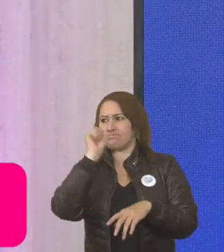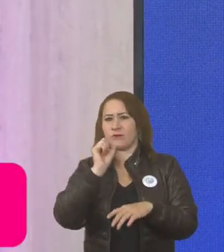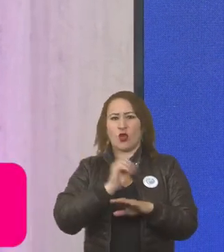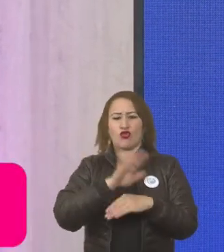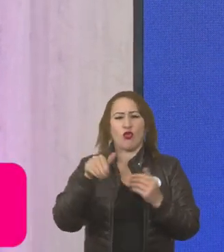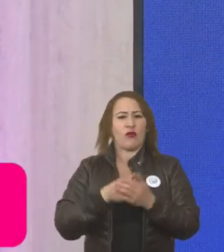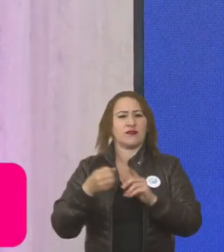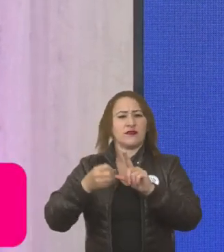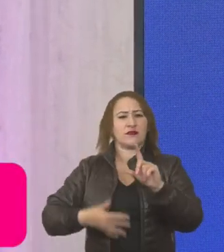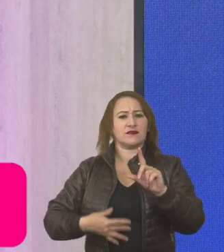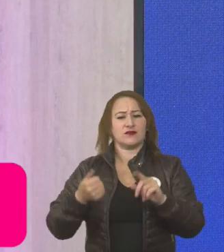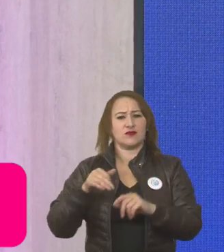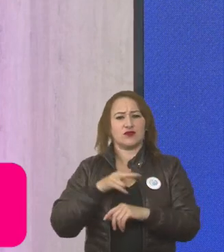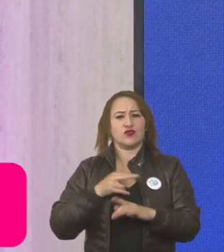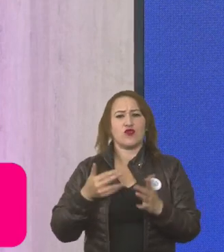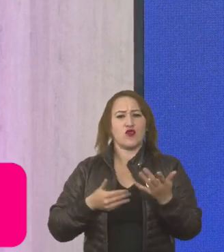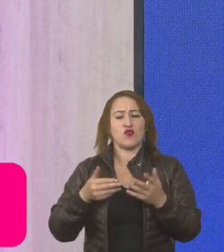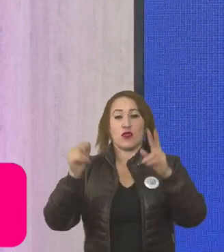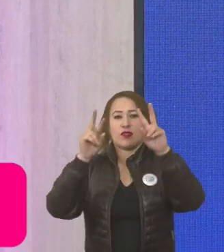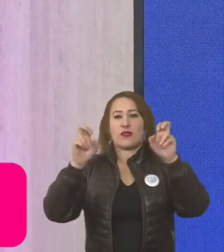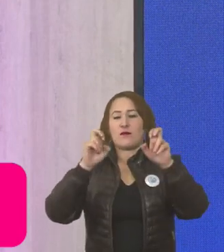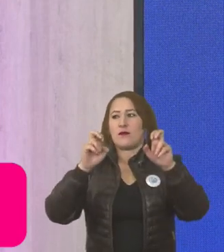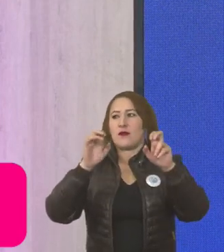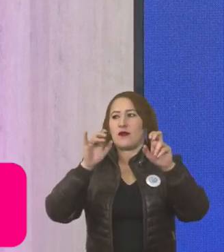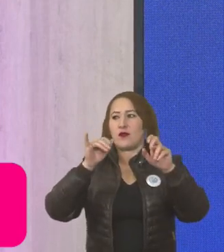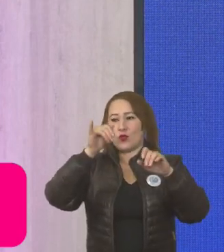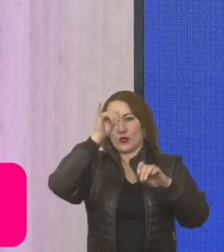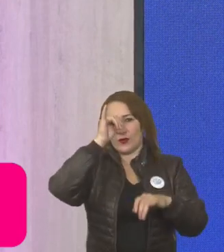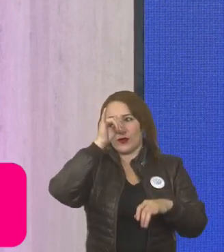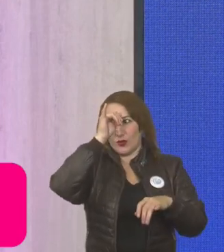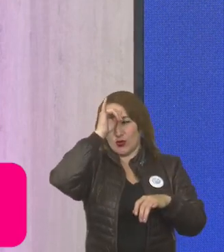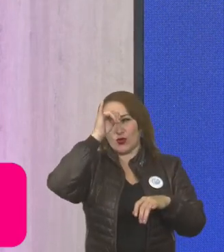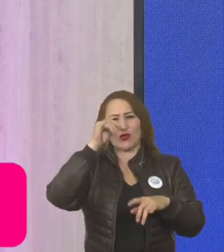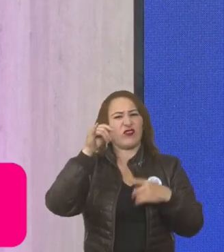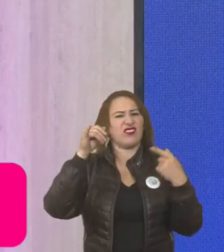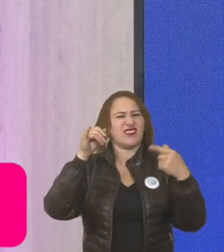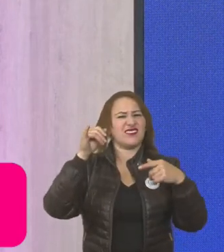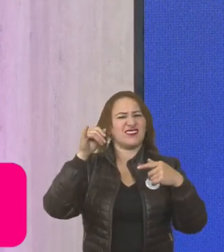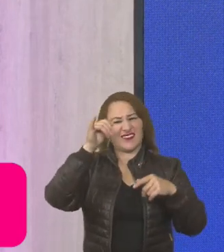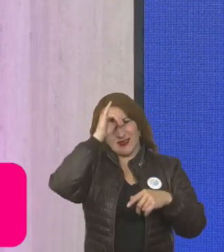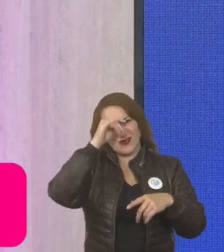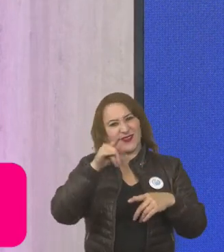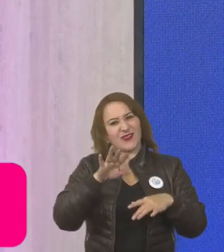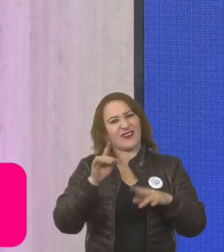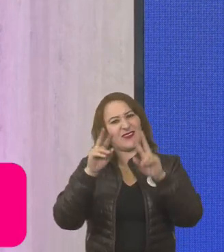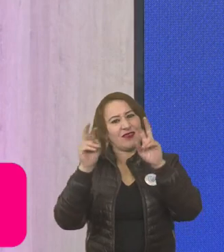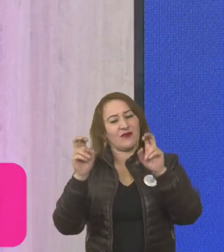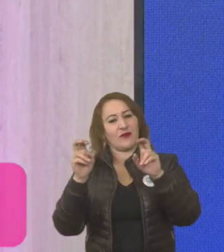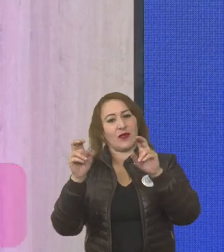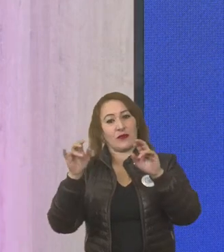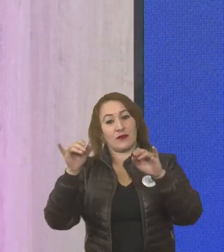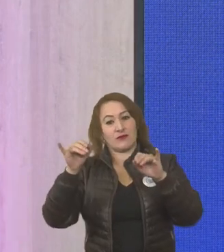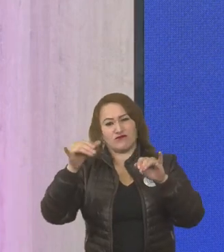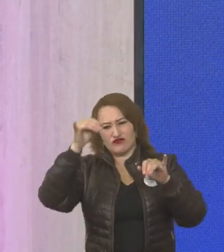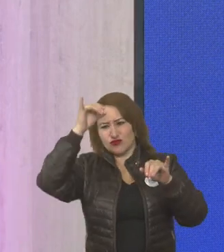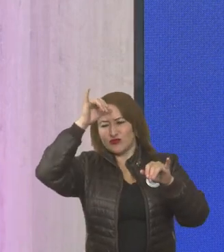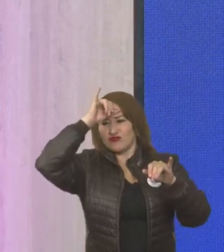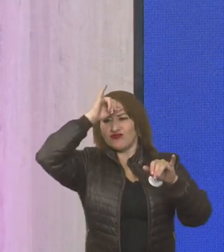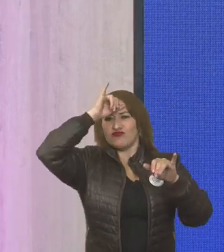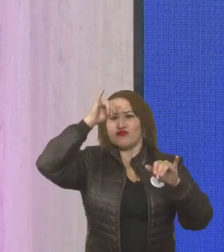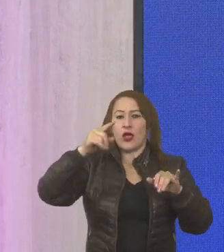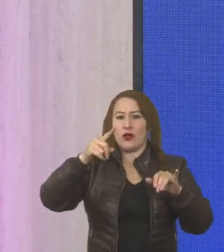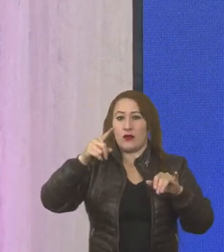las series nuestras tienen lo que yo llamo un tema unicornio. Un tema unicornio es que nosotros no solamente entretenemos, sino que